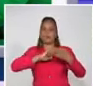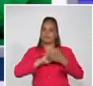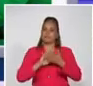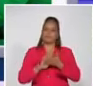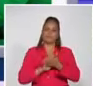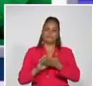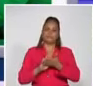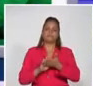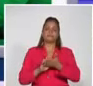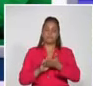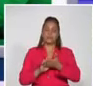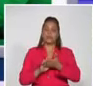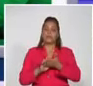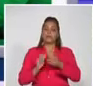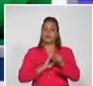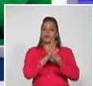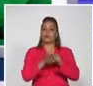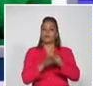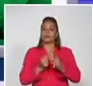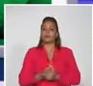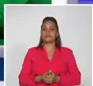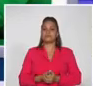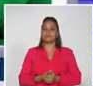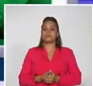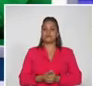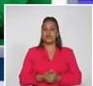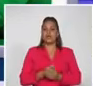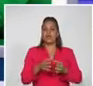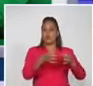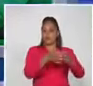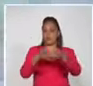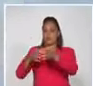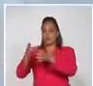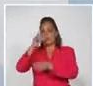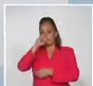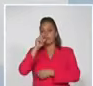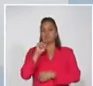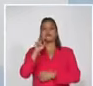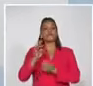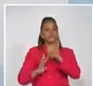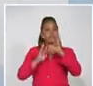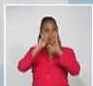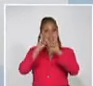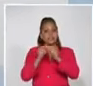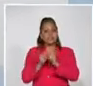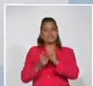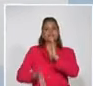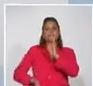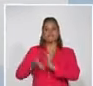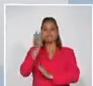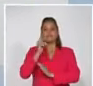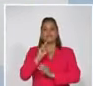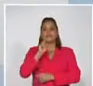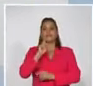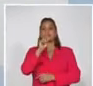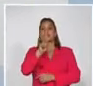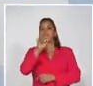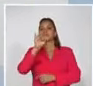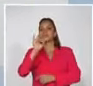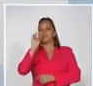Por grupos de edades, nuevamente una cifra elevada de menores de 20 años, 173 ayer,